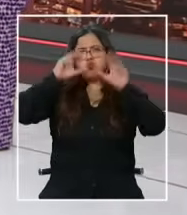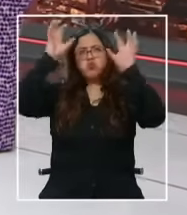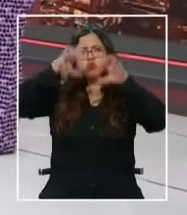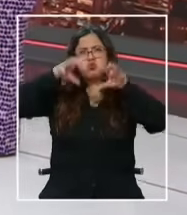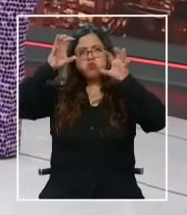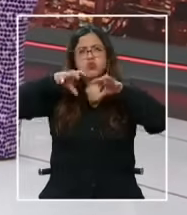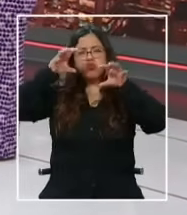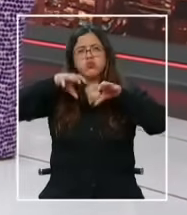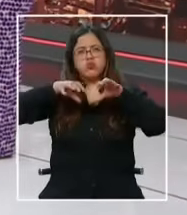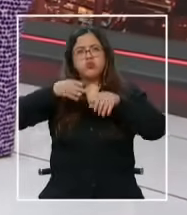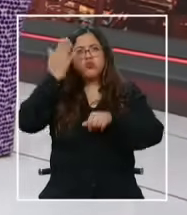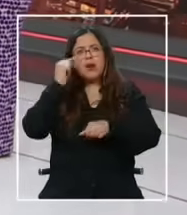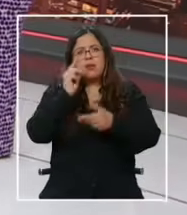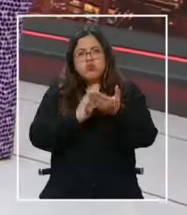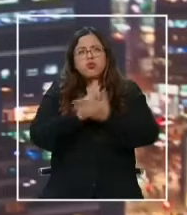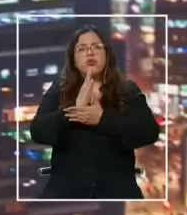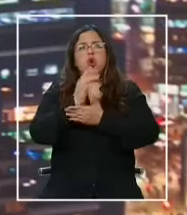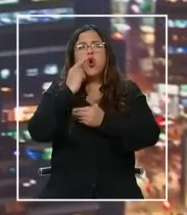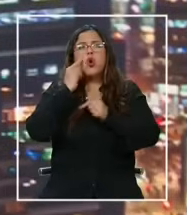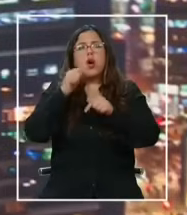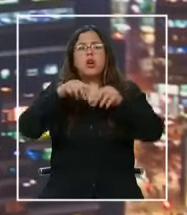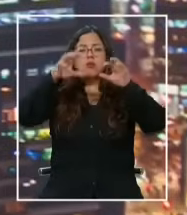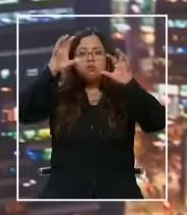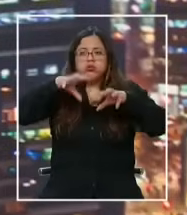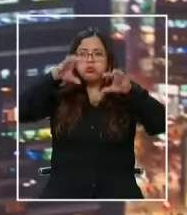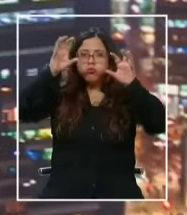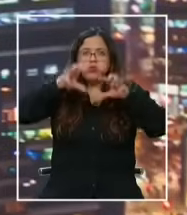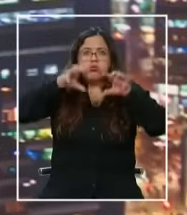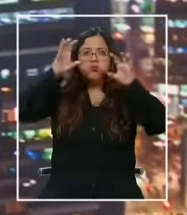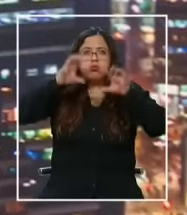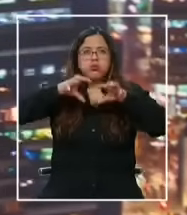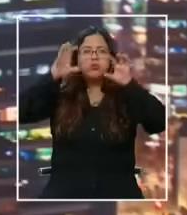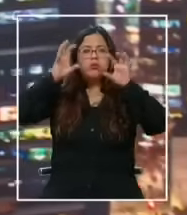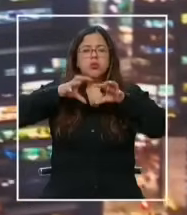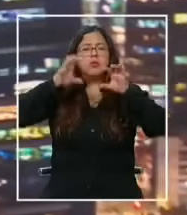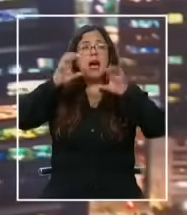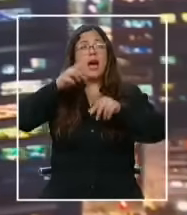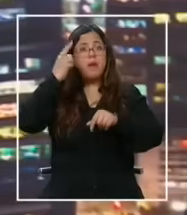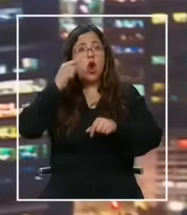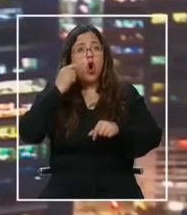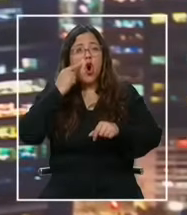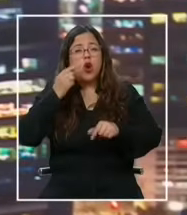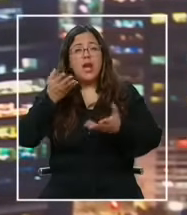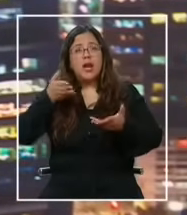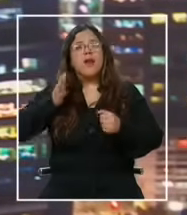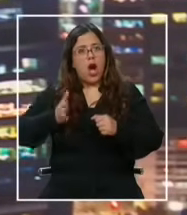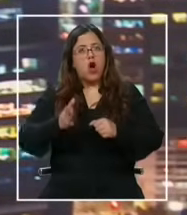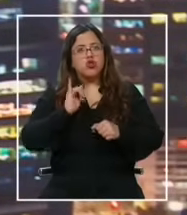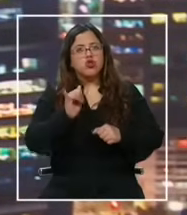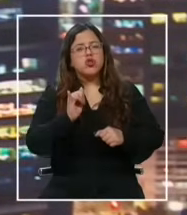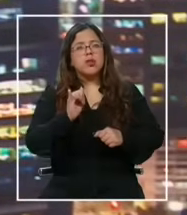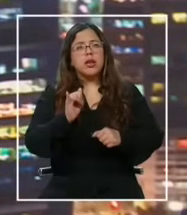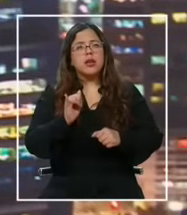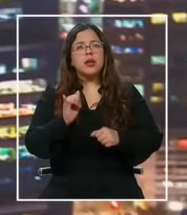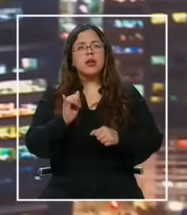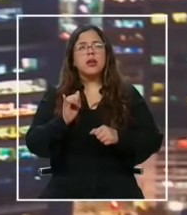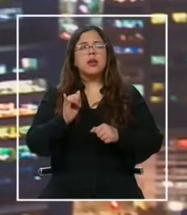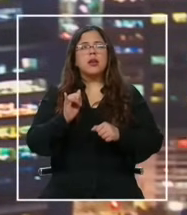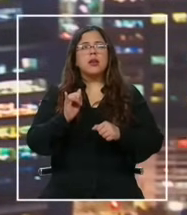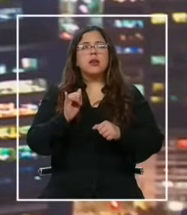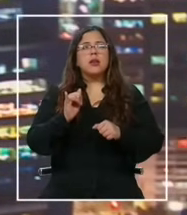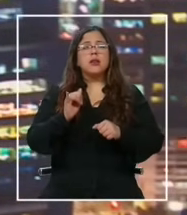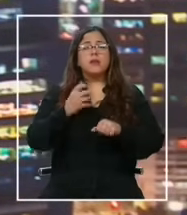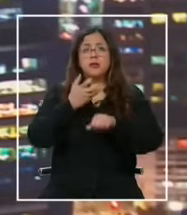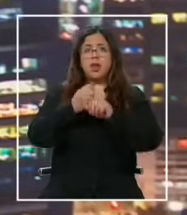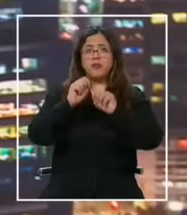esto está recién comenzando recién escuchamos que hay una especie de lovina O sea hay una lluvia muy débil pero va a continuar tenemos la me da la impresión que